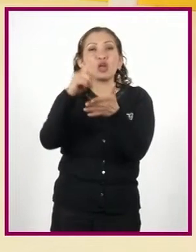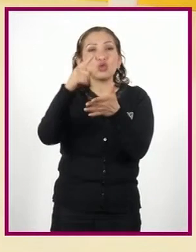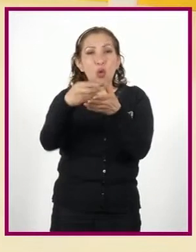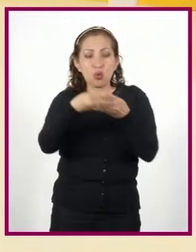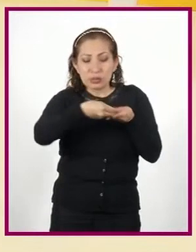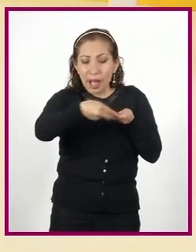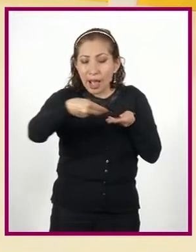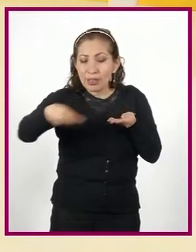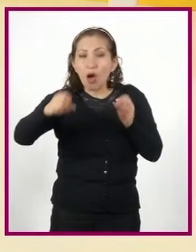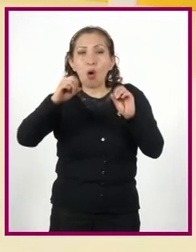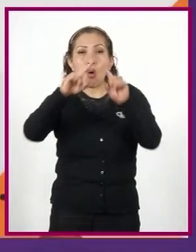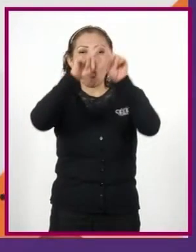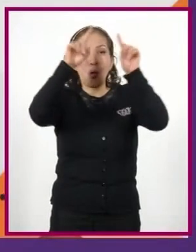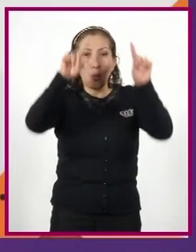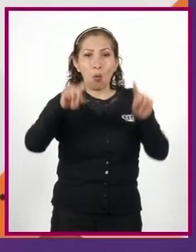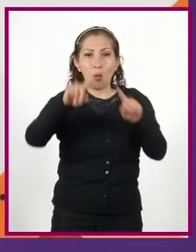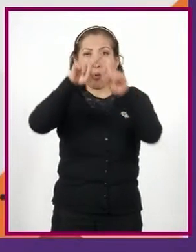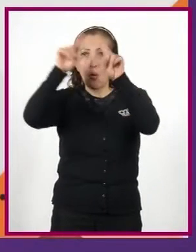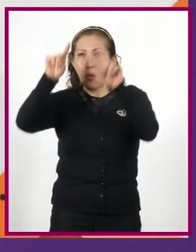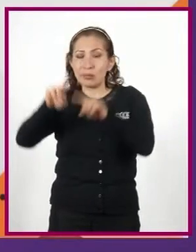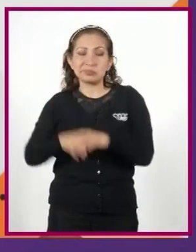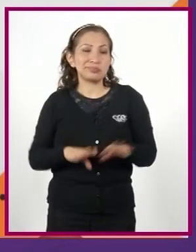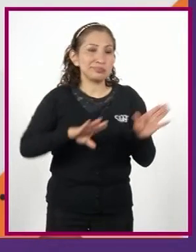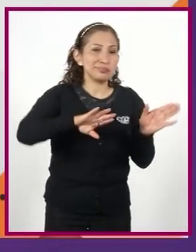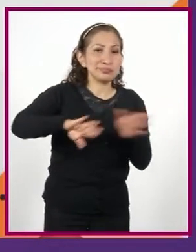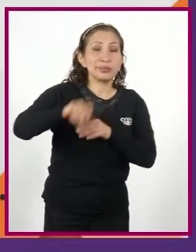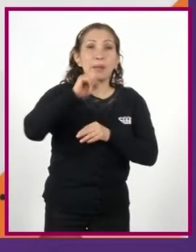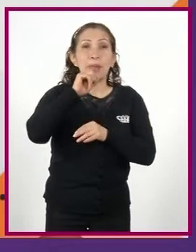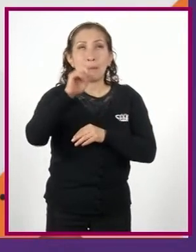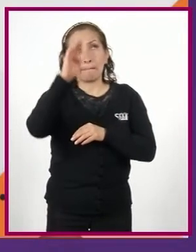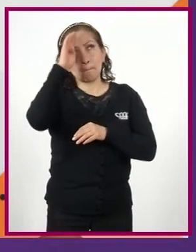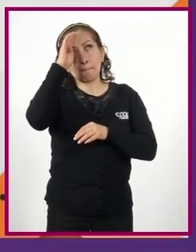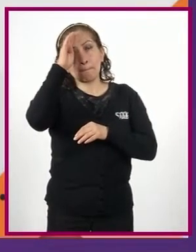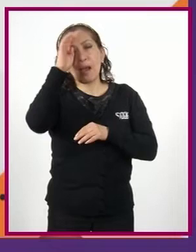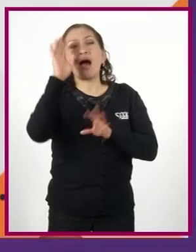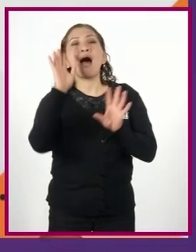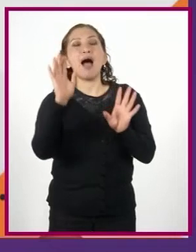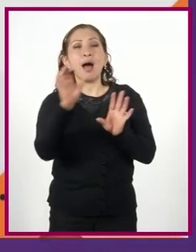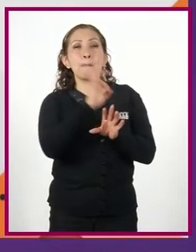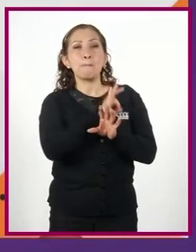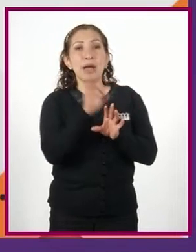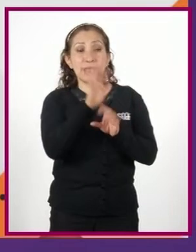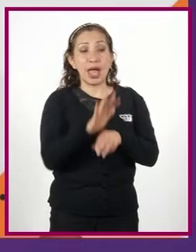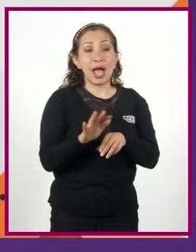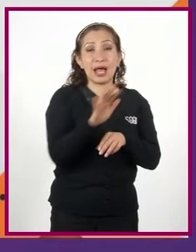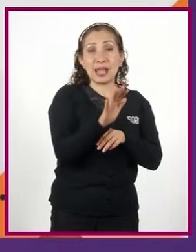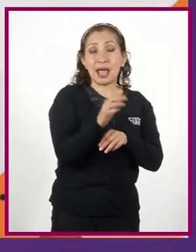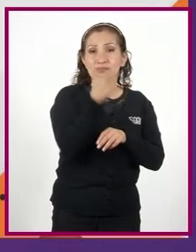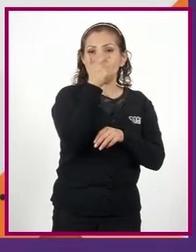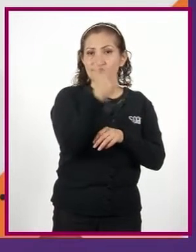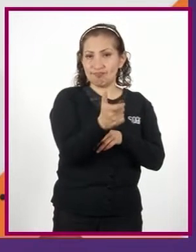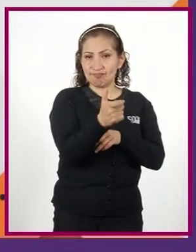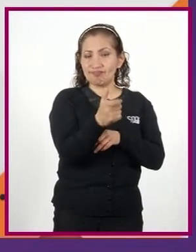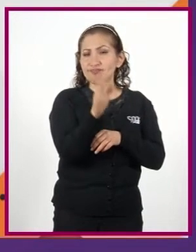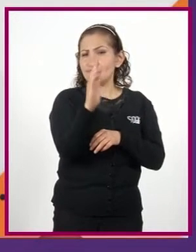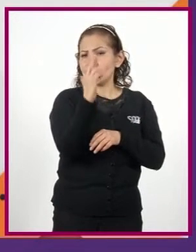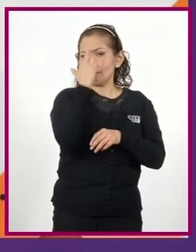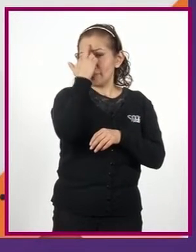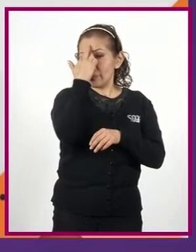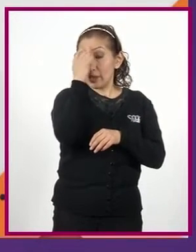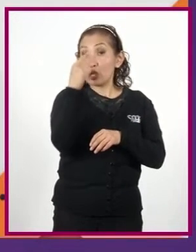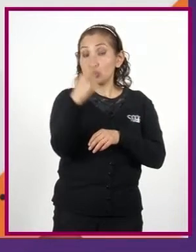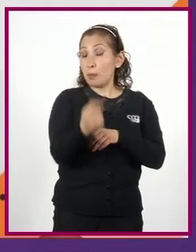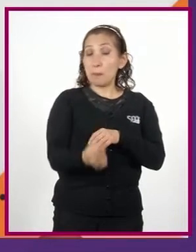cartas y tablero. También debemos considerar el ámbito económico. Recuerden que